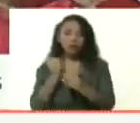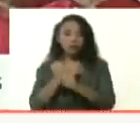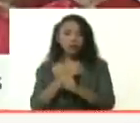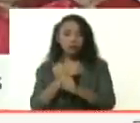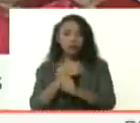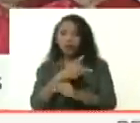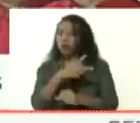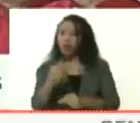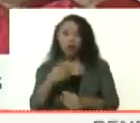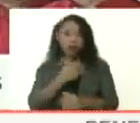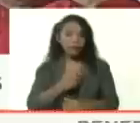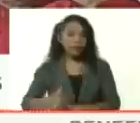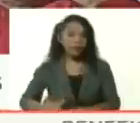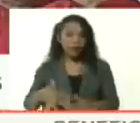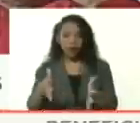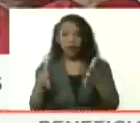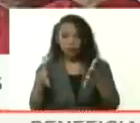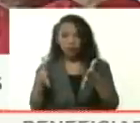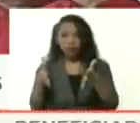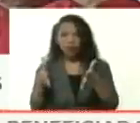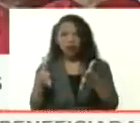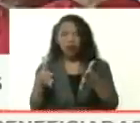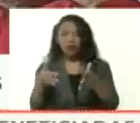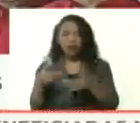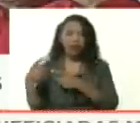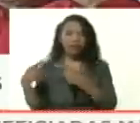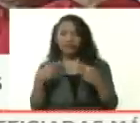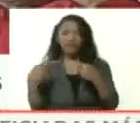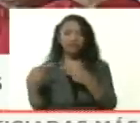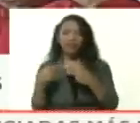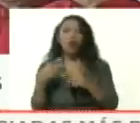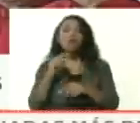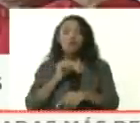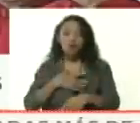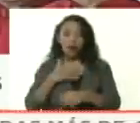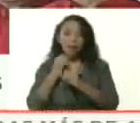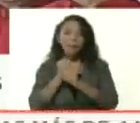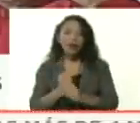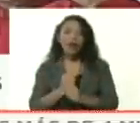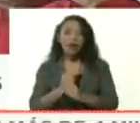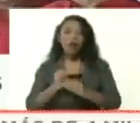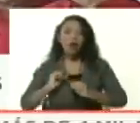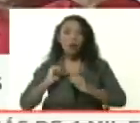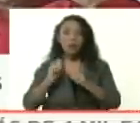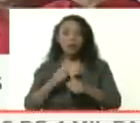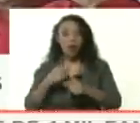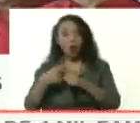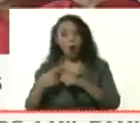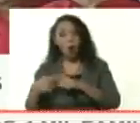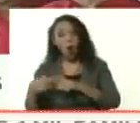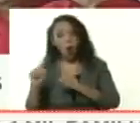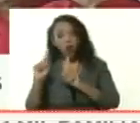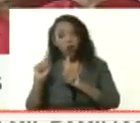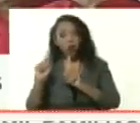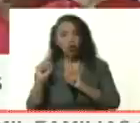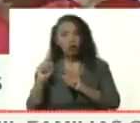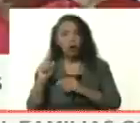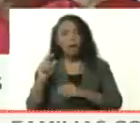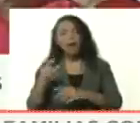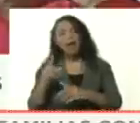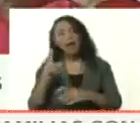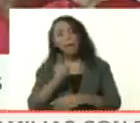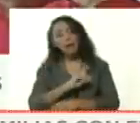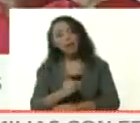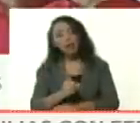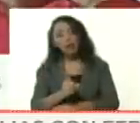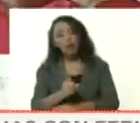ganó. Claro, porque ellos están discutiendo, porque ellos podían esperar hasta que comenzara el otro mandato. Ya la derecha no cree en